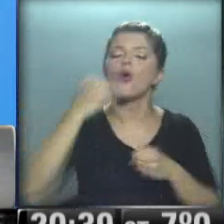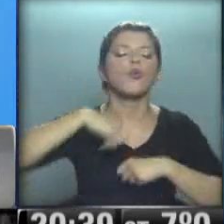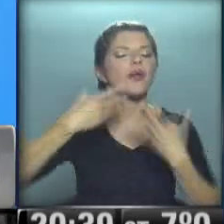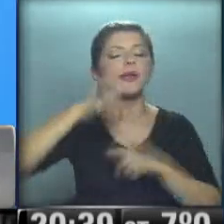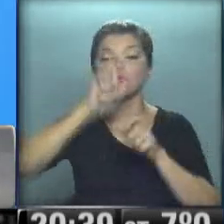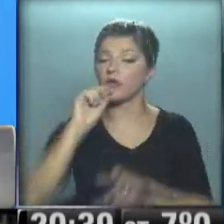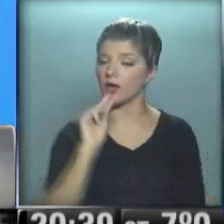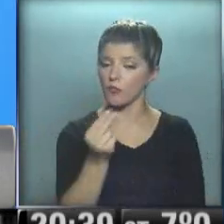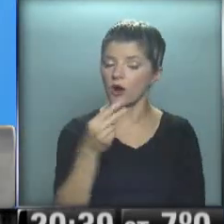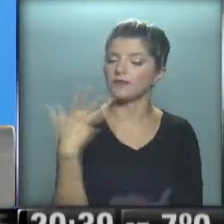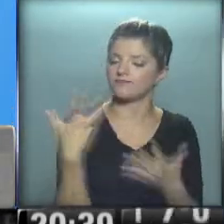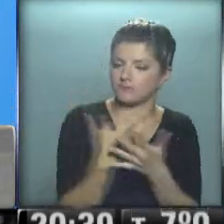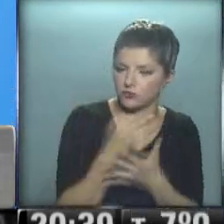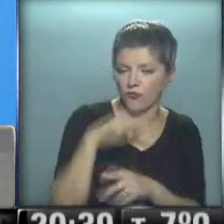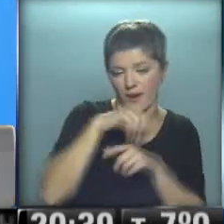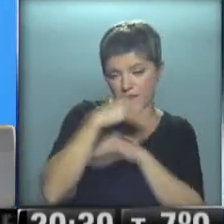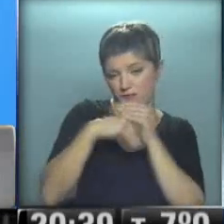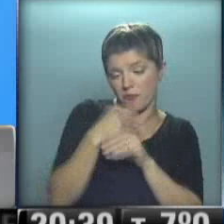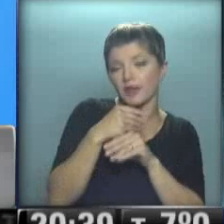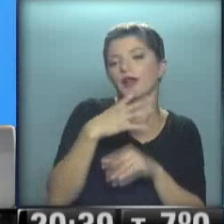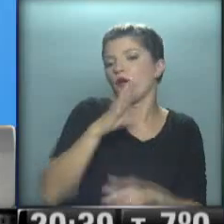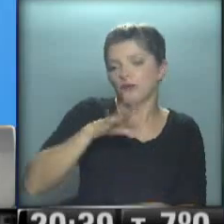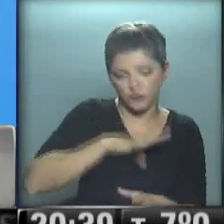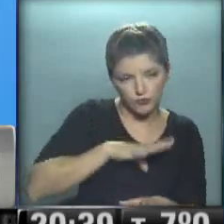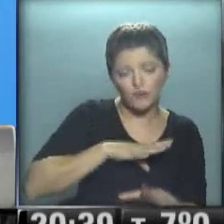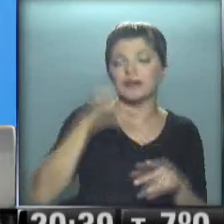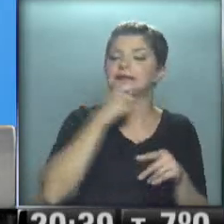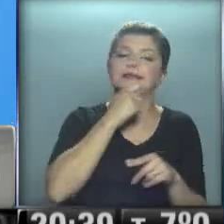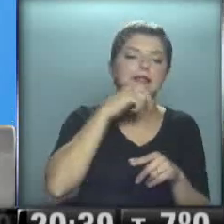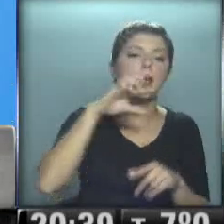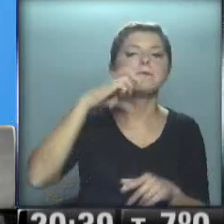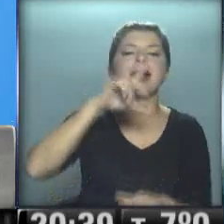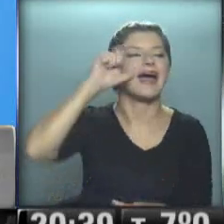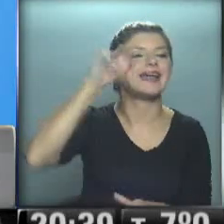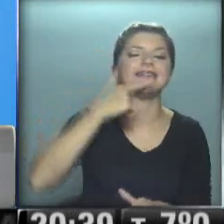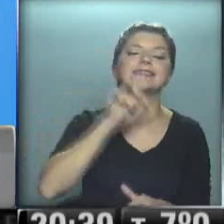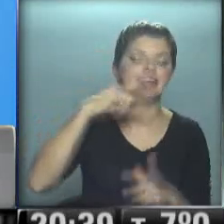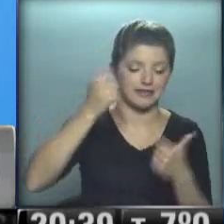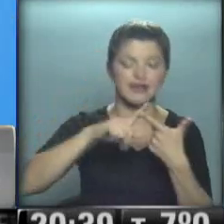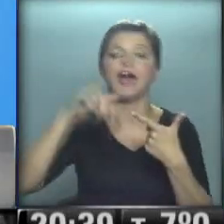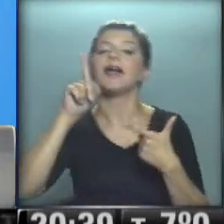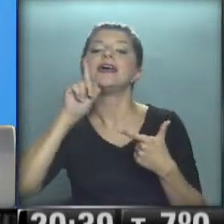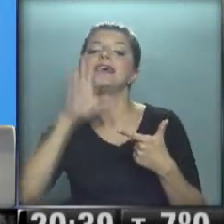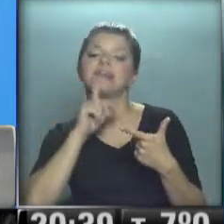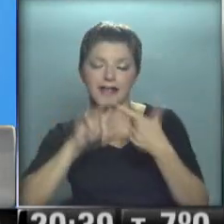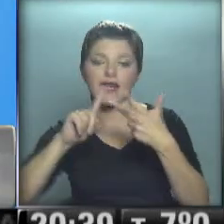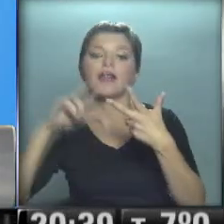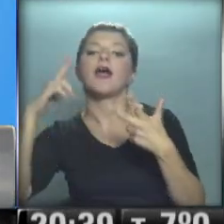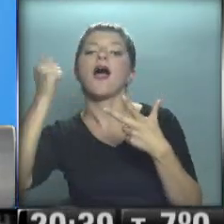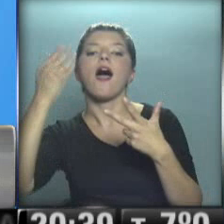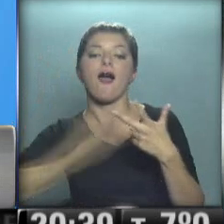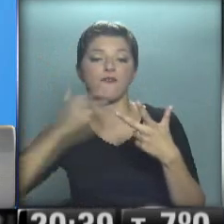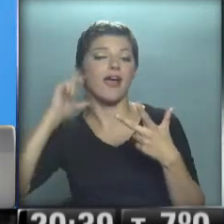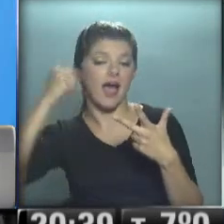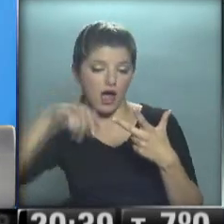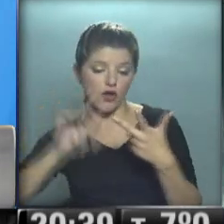dolorosa, desde ya. Por supuesto, sea un israelí, sea un palestino, sea un afgano o sea un boliviano. Lo que uno tiene que tratar